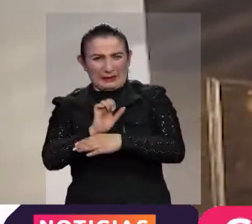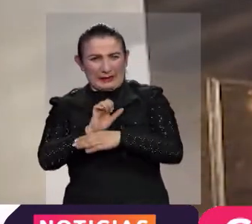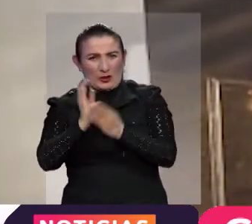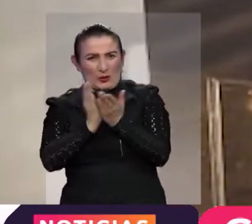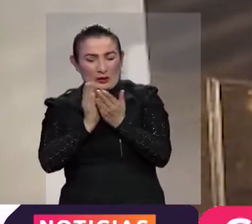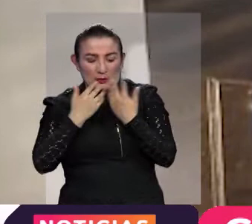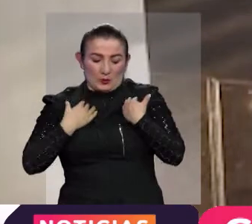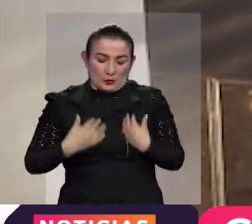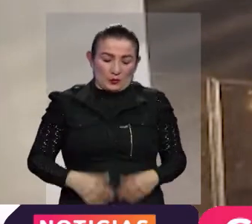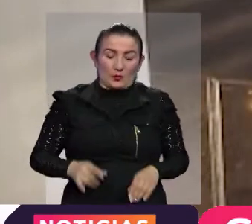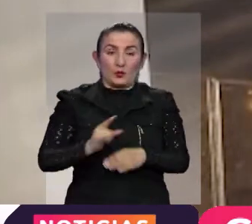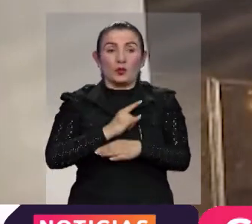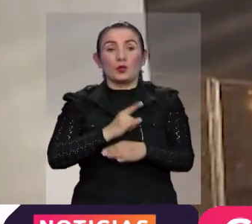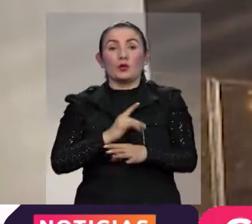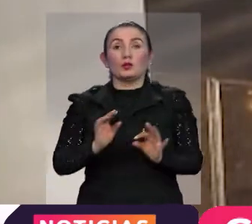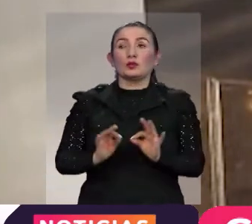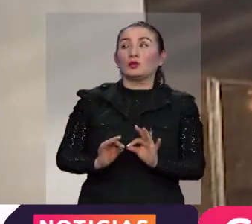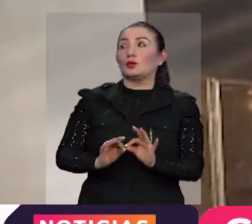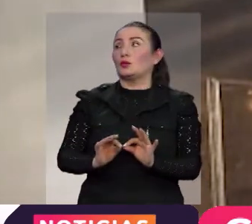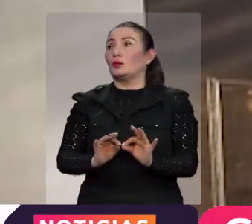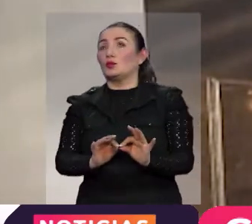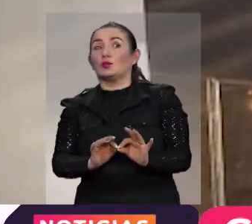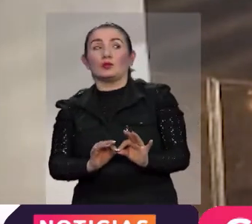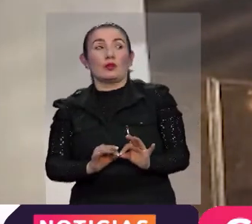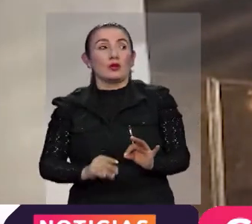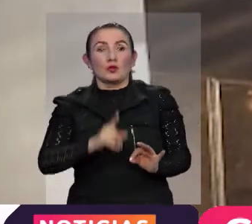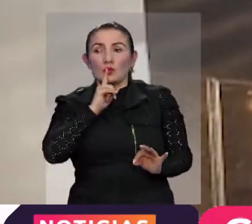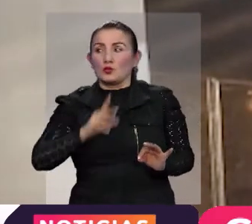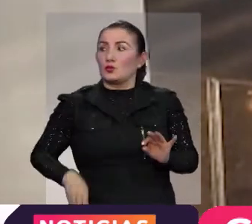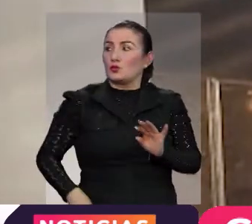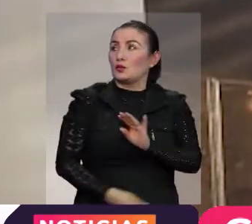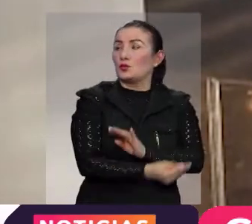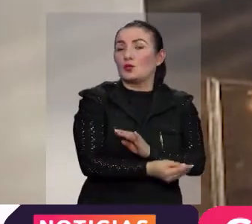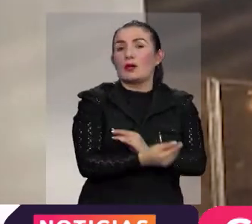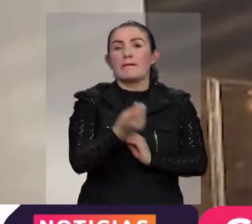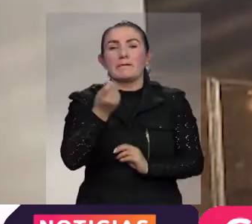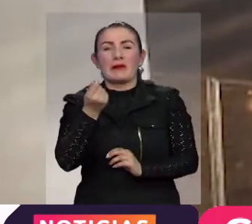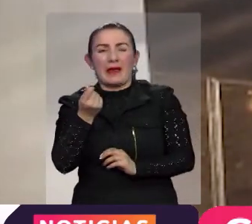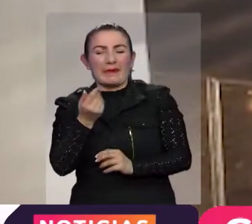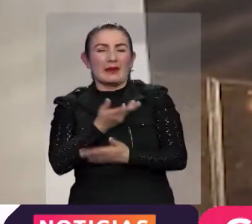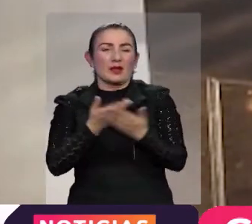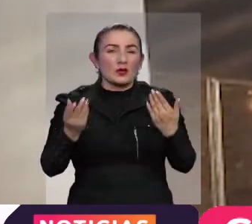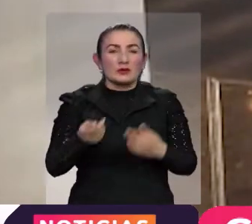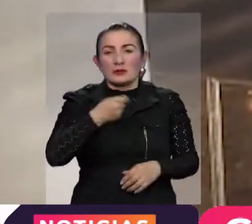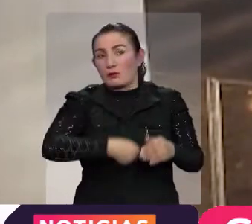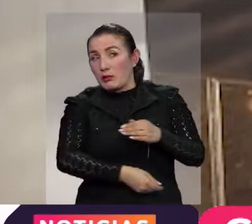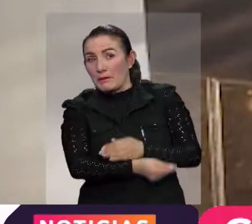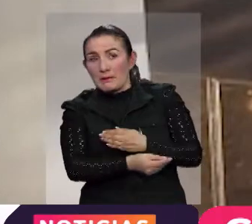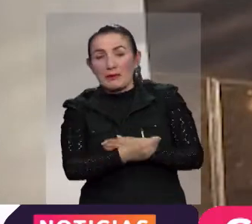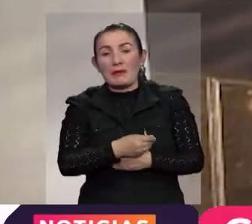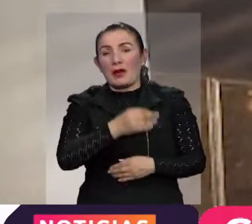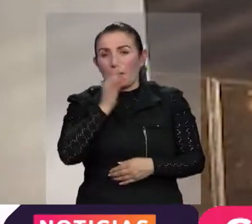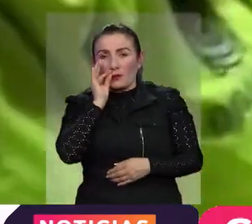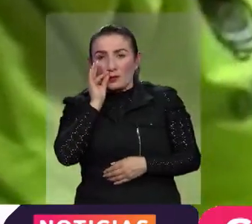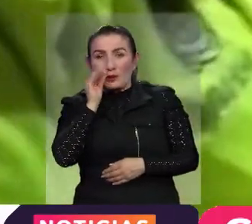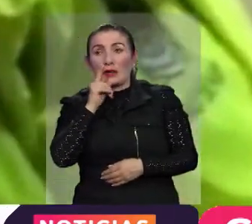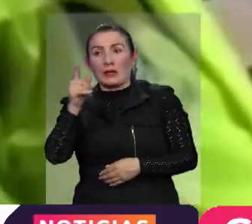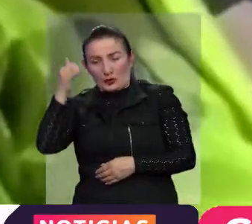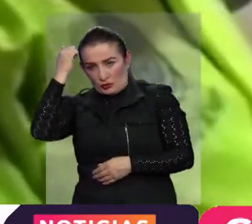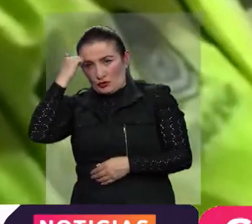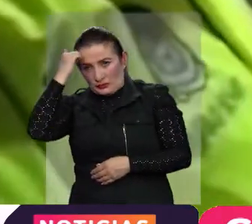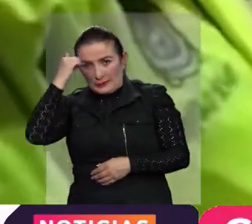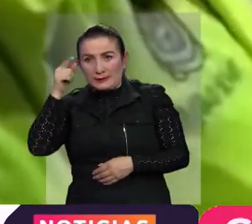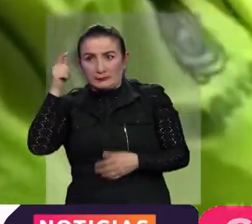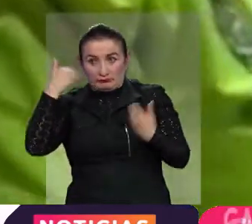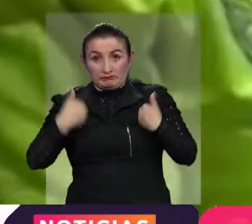educativo para no levantar sospechas debido a que se encontraba terminando sus pasantías como docente.